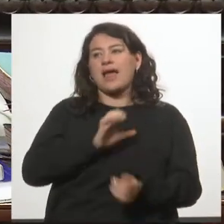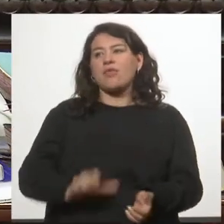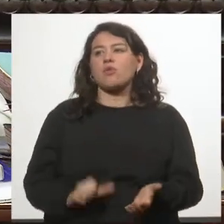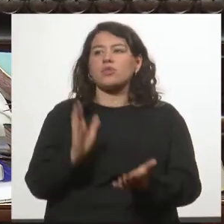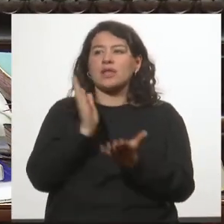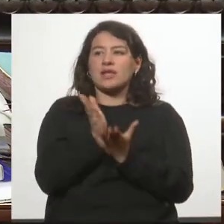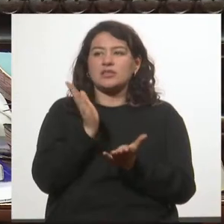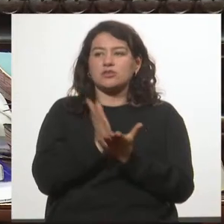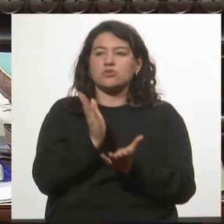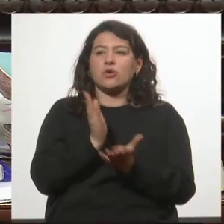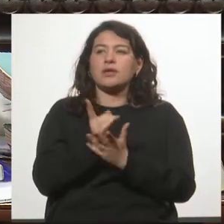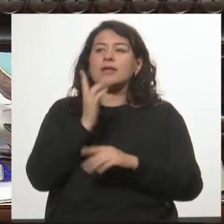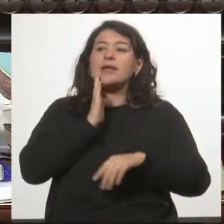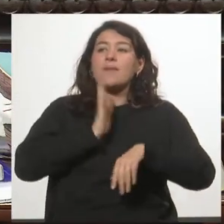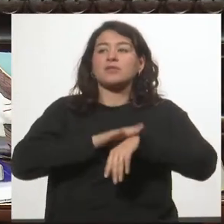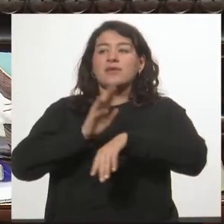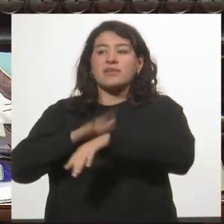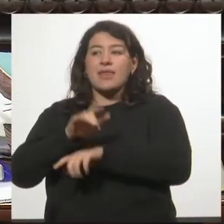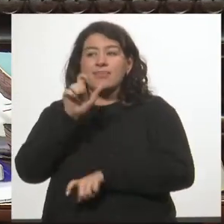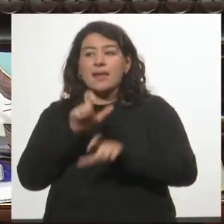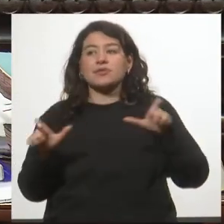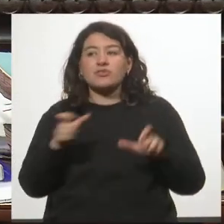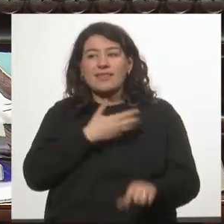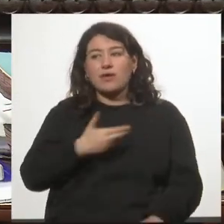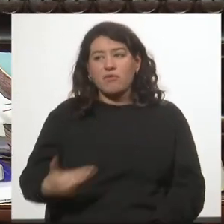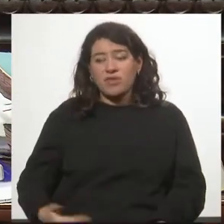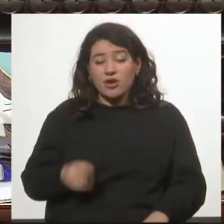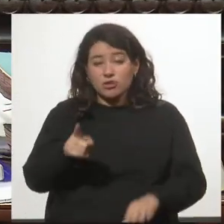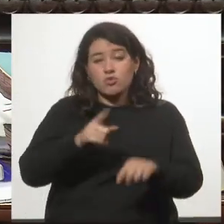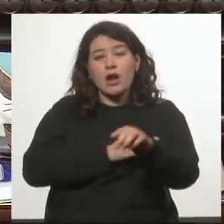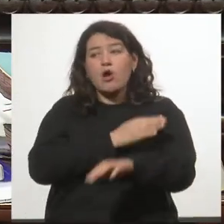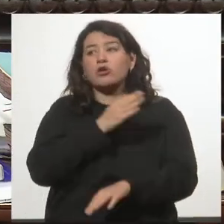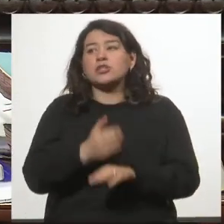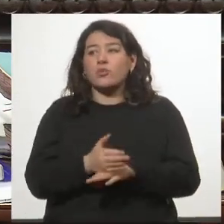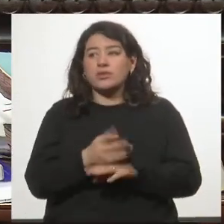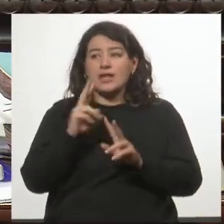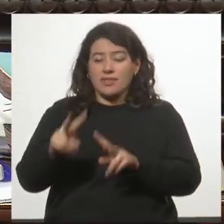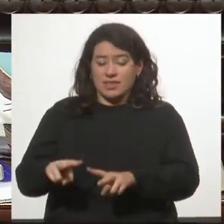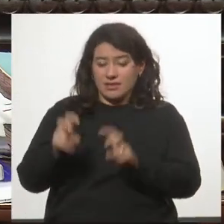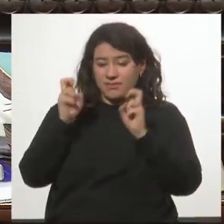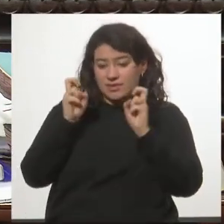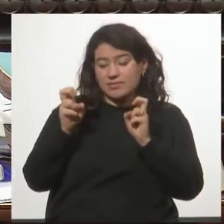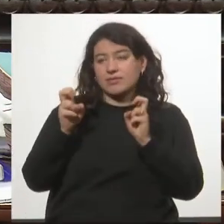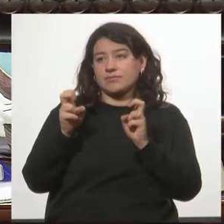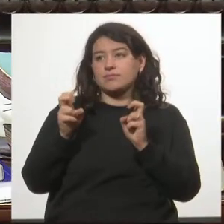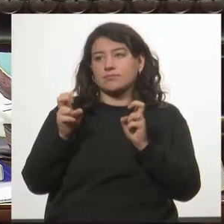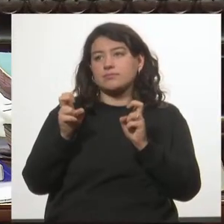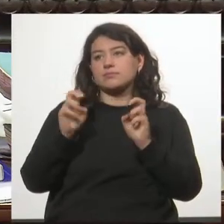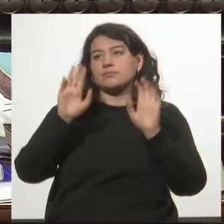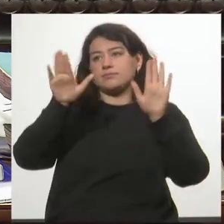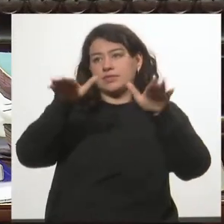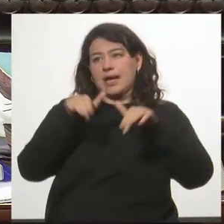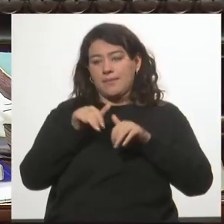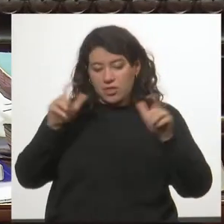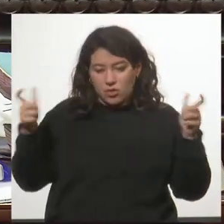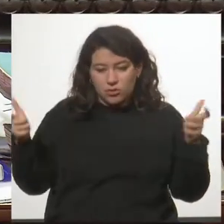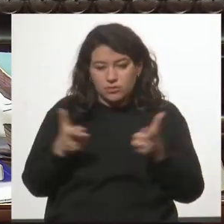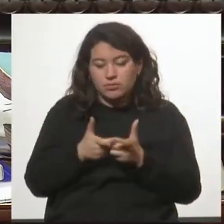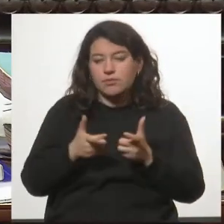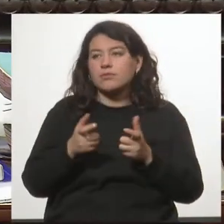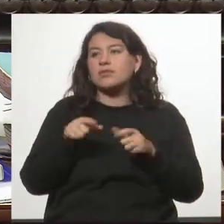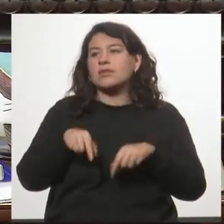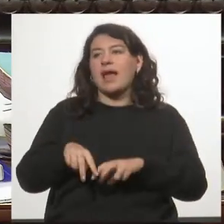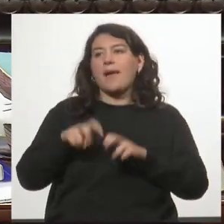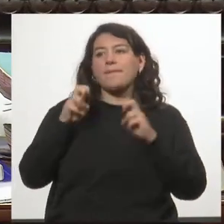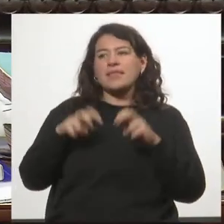responsabilidad de los gobernantes que puede ser una de las consecuencias de esta investigue de ésta este llamado a la sala de esta investigación